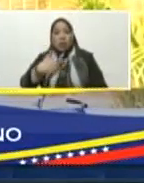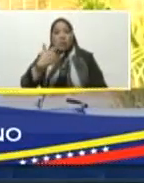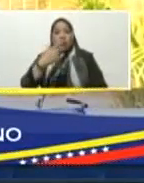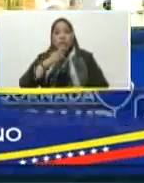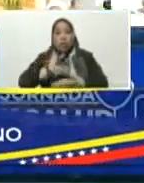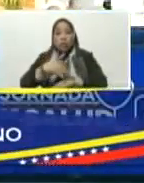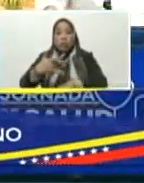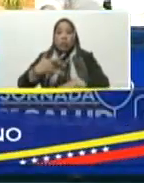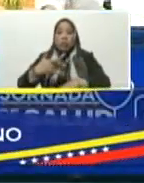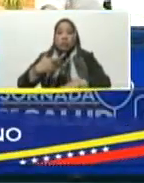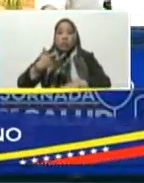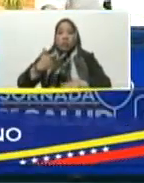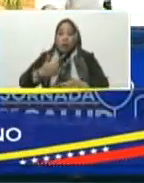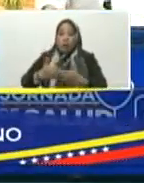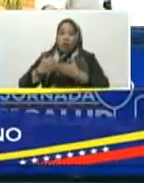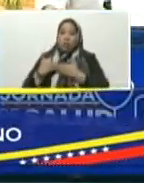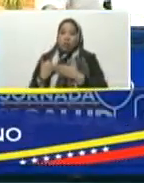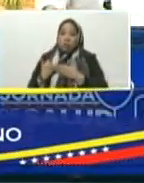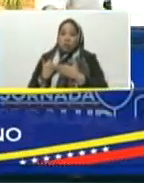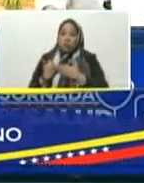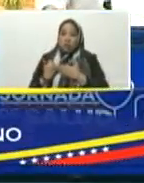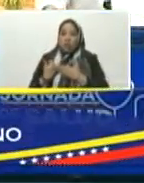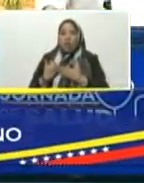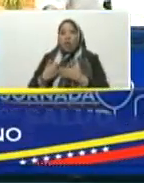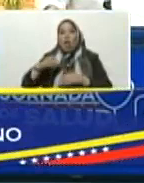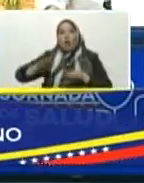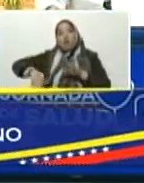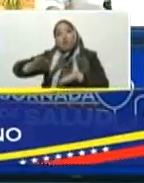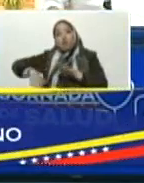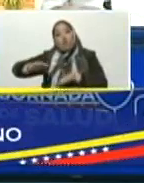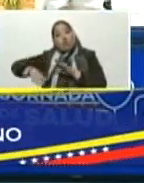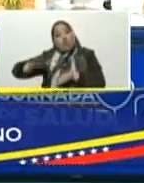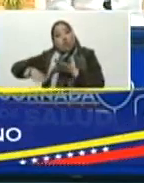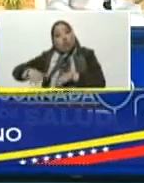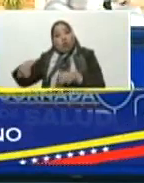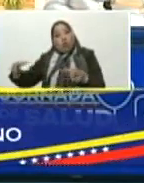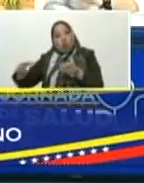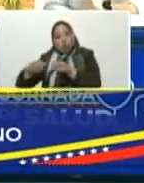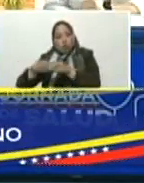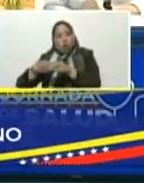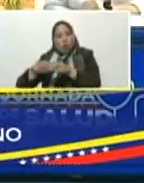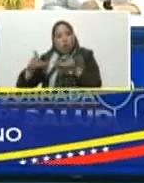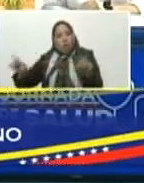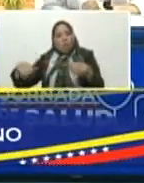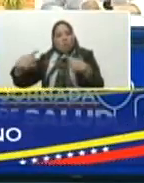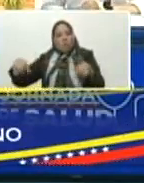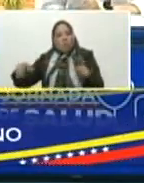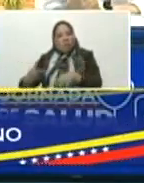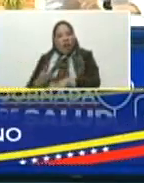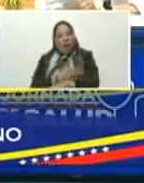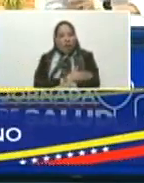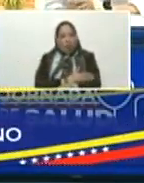por su pieza San Juan sale a parrandear. Zumbé, zumbé, zumbé.